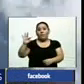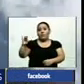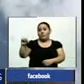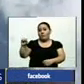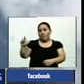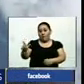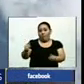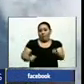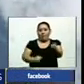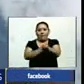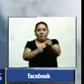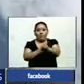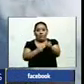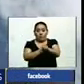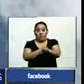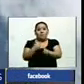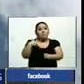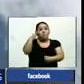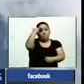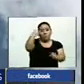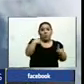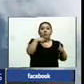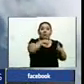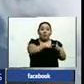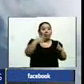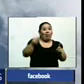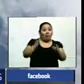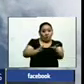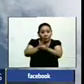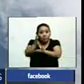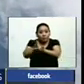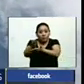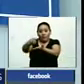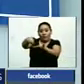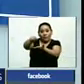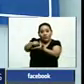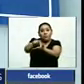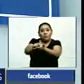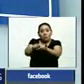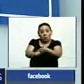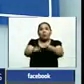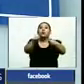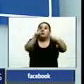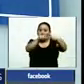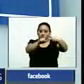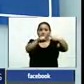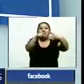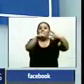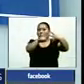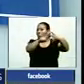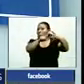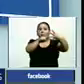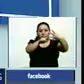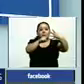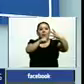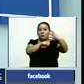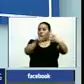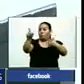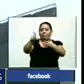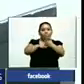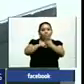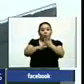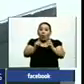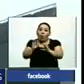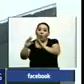la administración de Luis Martínez. La acusada además debe llegar a firmar ante el juzgado segundo de paz cada 15 días y tiene